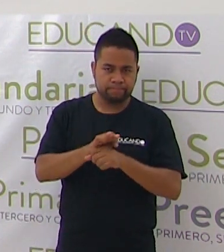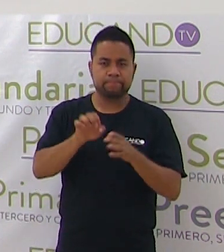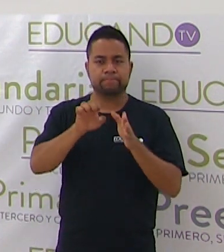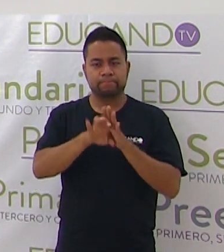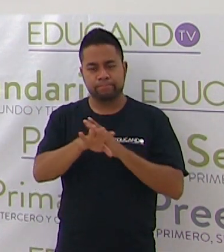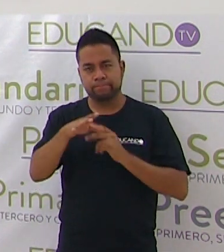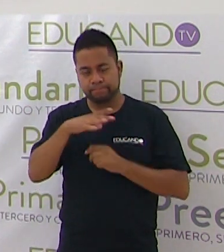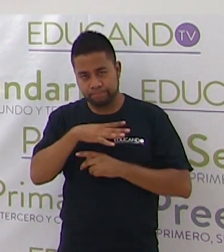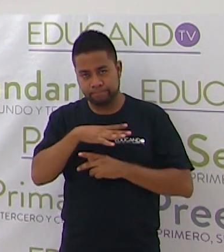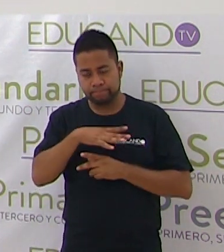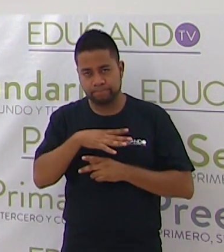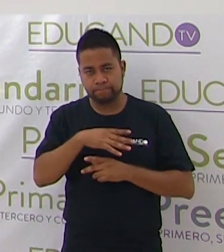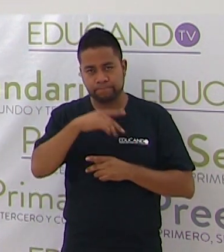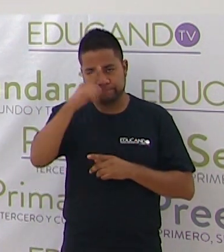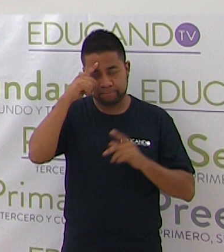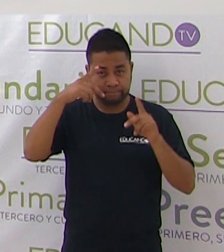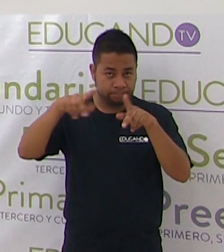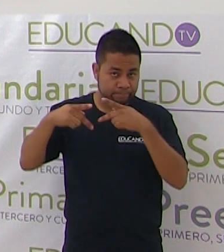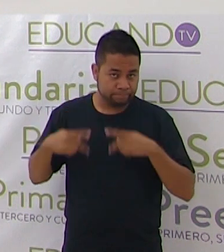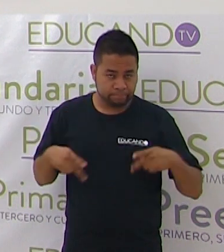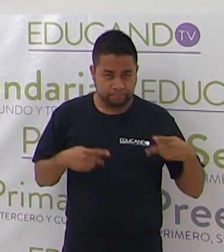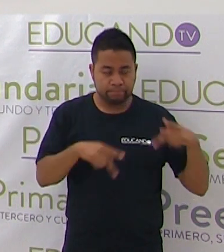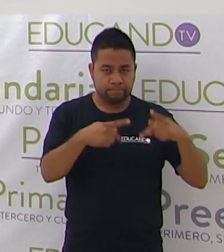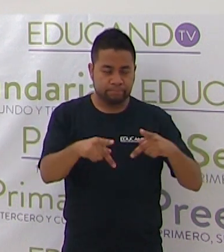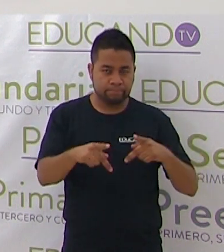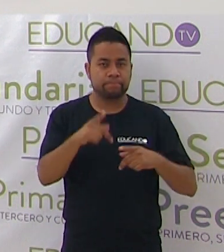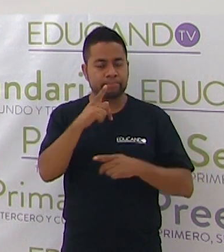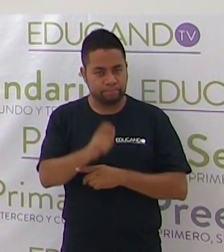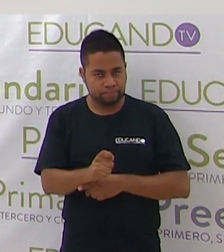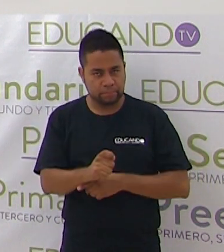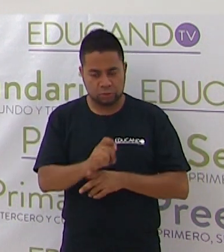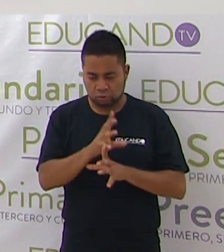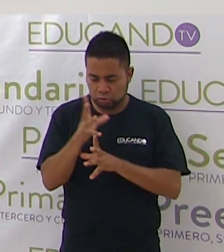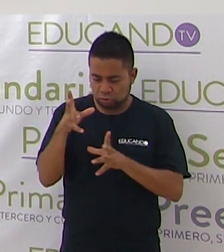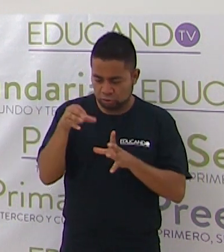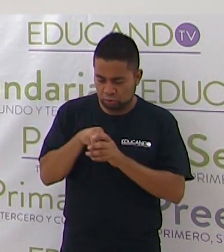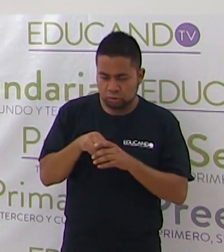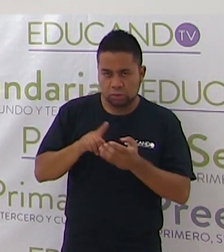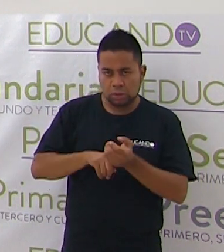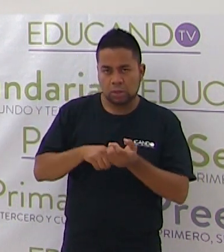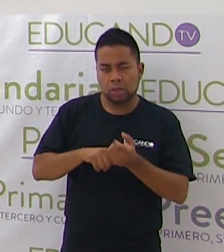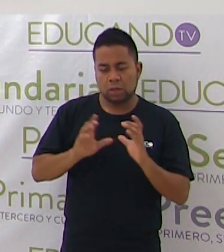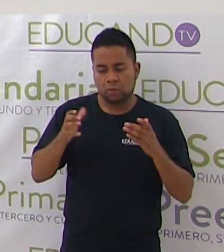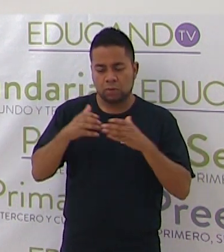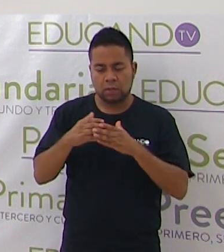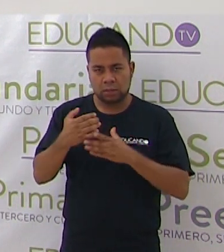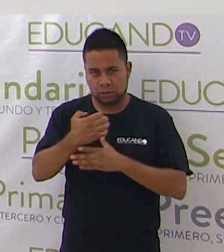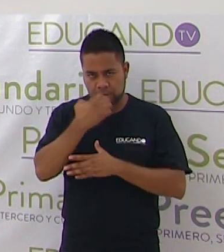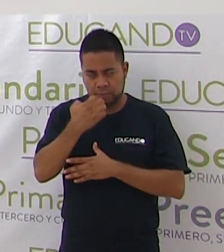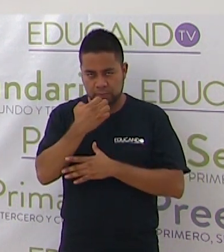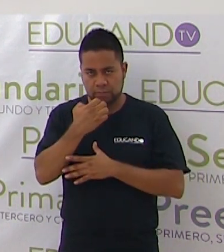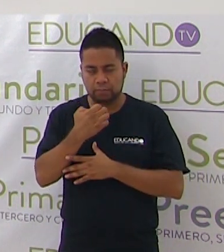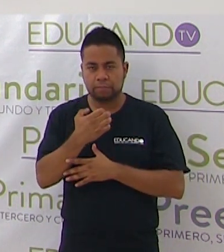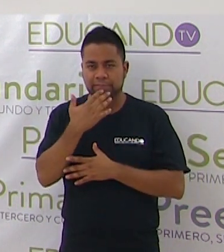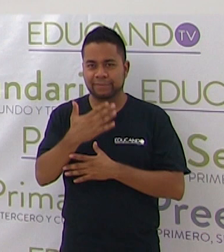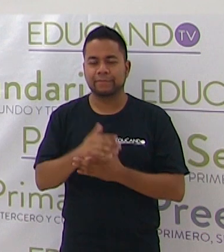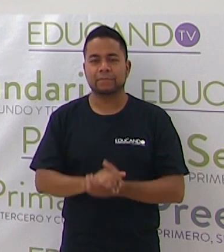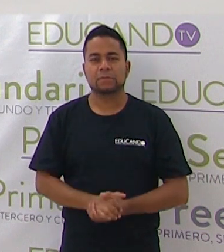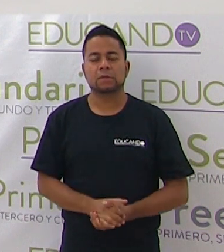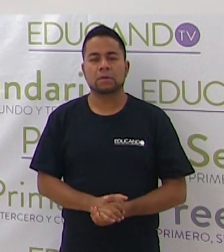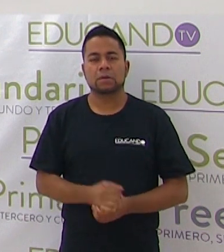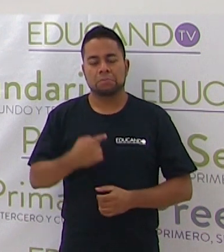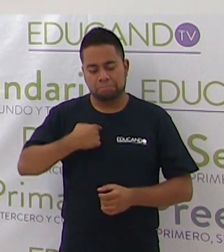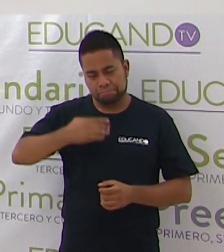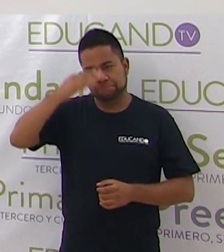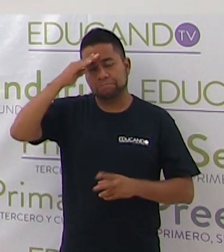Si hay comercios, todo eso involucra a la comunidad escolar. Bien, yo pensé